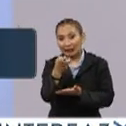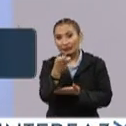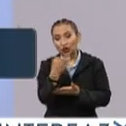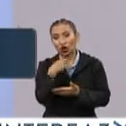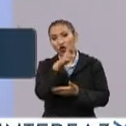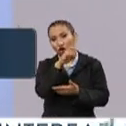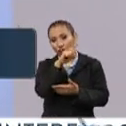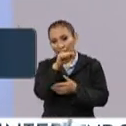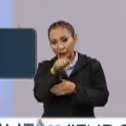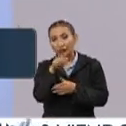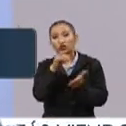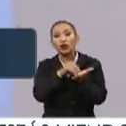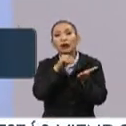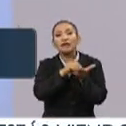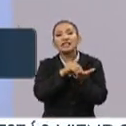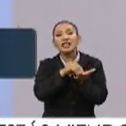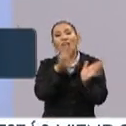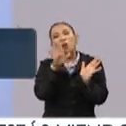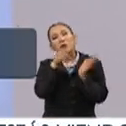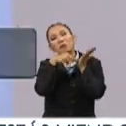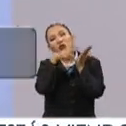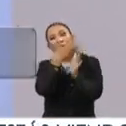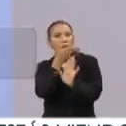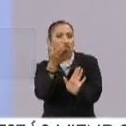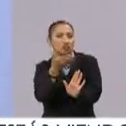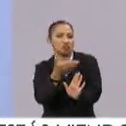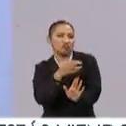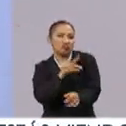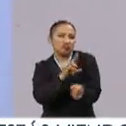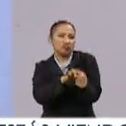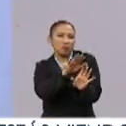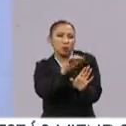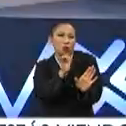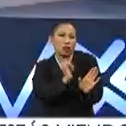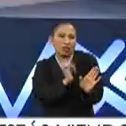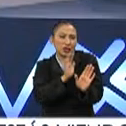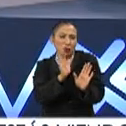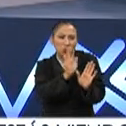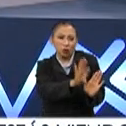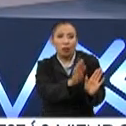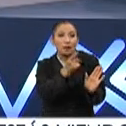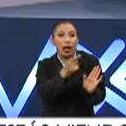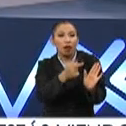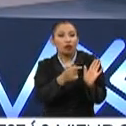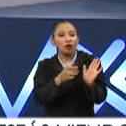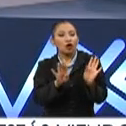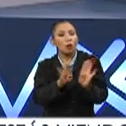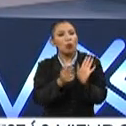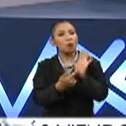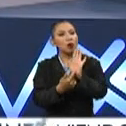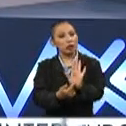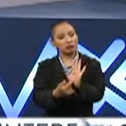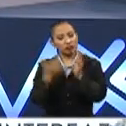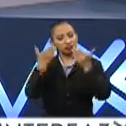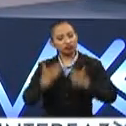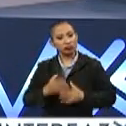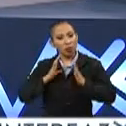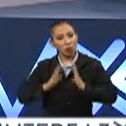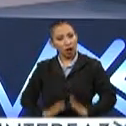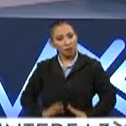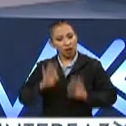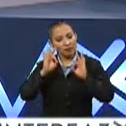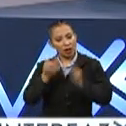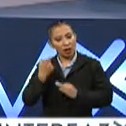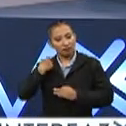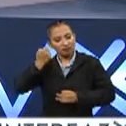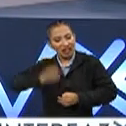que lleva Rosas. Todavía es un retrato, digamos, muy tradicional, pero que ya empieza a dar cuenta de este impulso revelador de su cuerpo y de la figura y